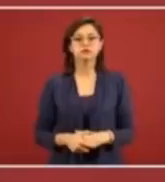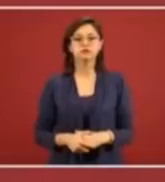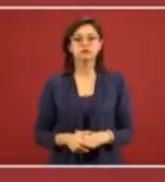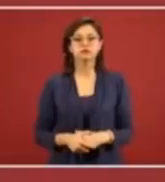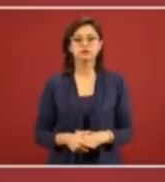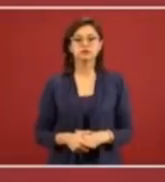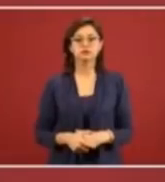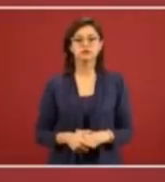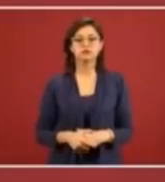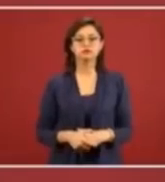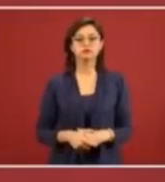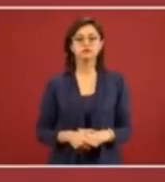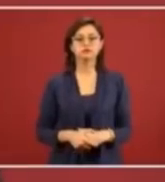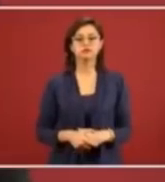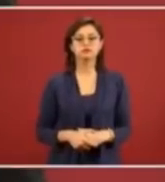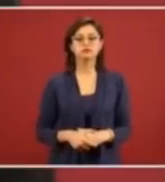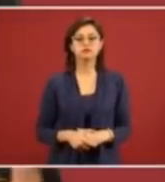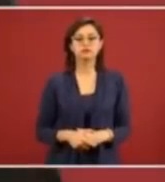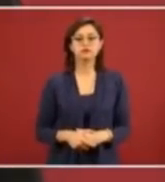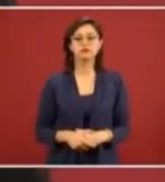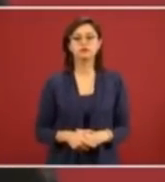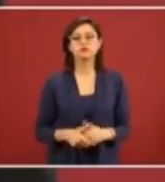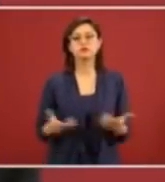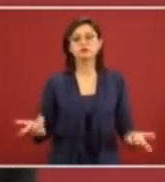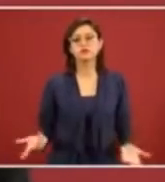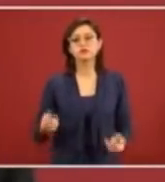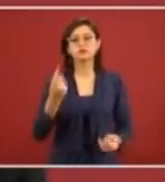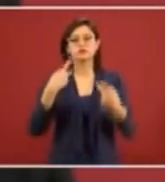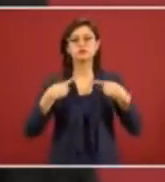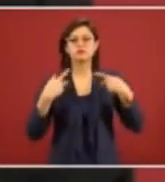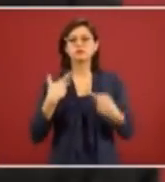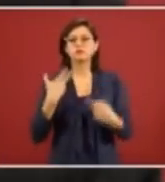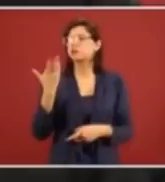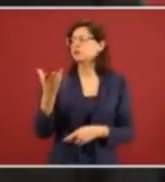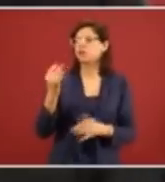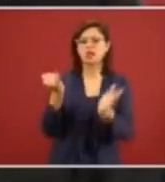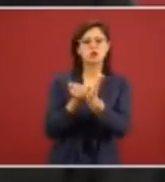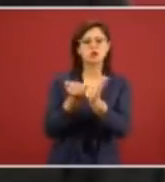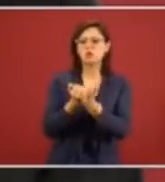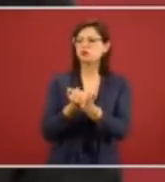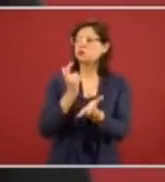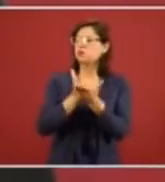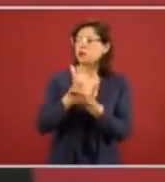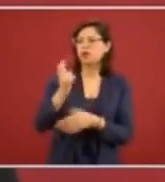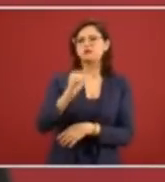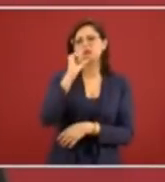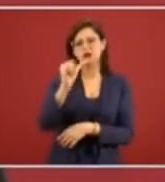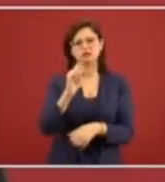Hay quienes, por ejemplo, me piden no cobren los impuestos a las empresas.